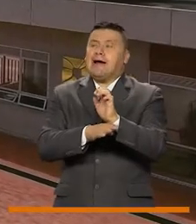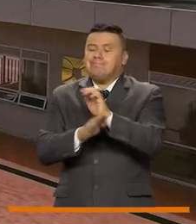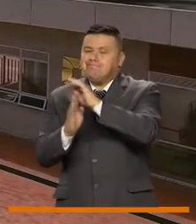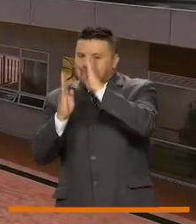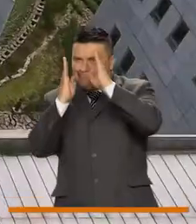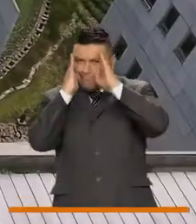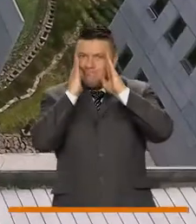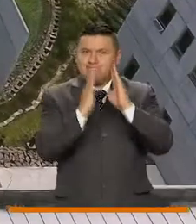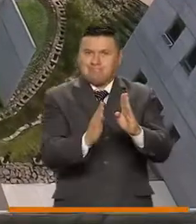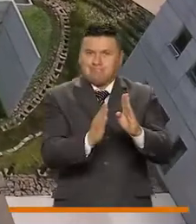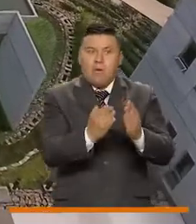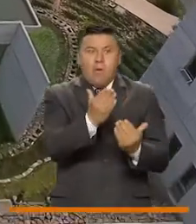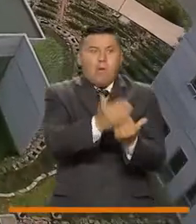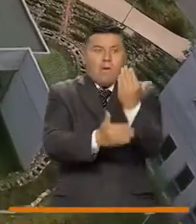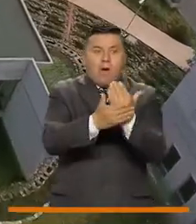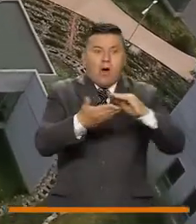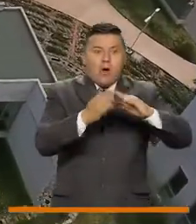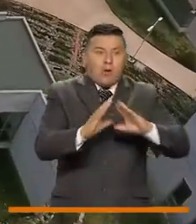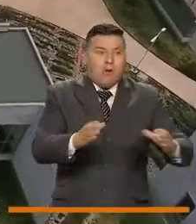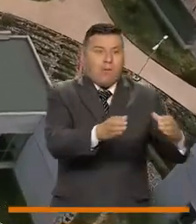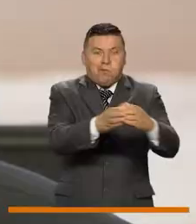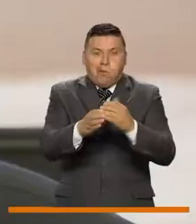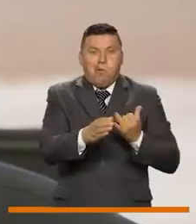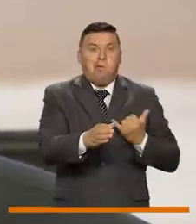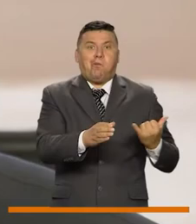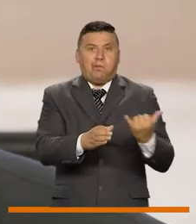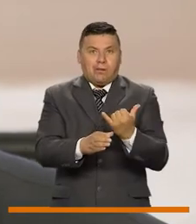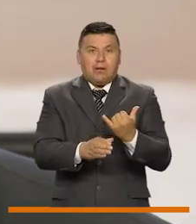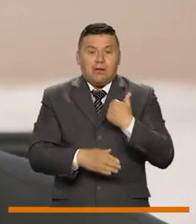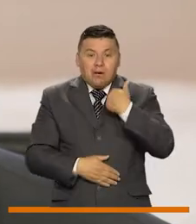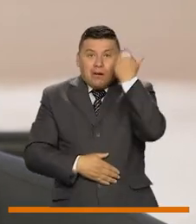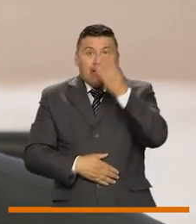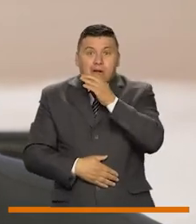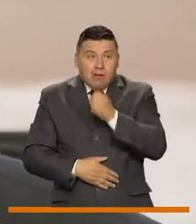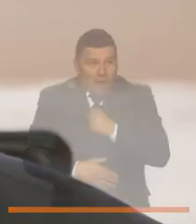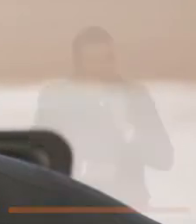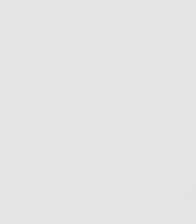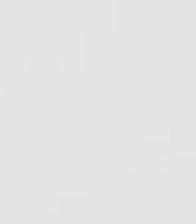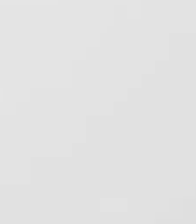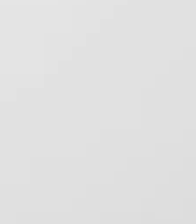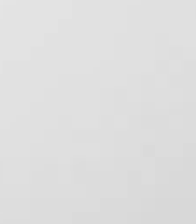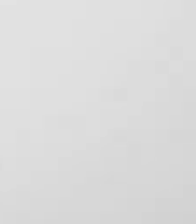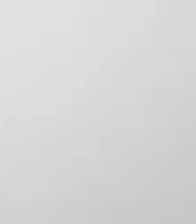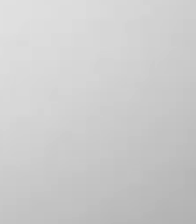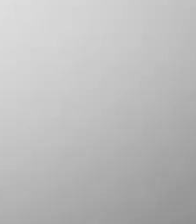atender a nuevas poblaciones, entre estas a nosotros los veteranos.